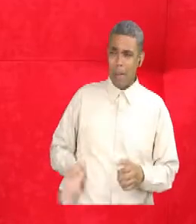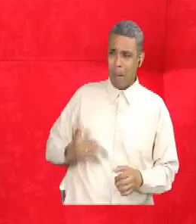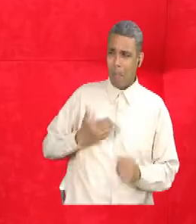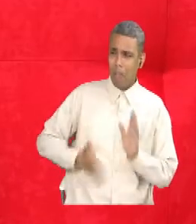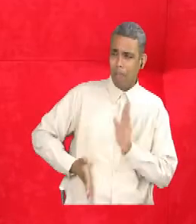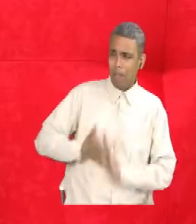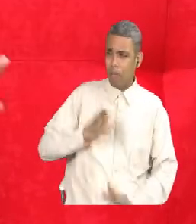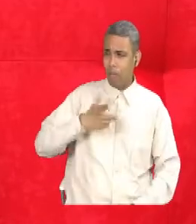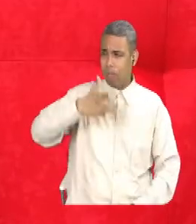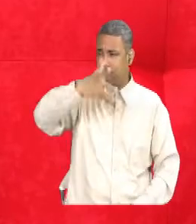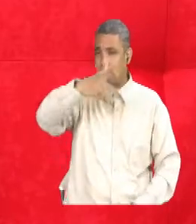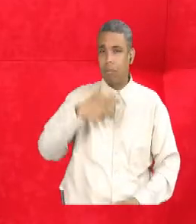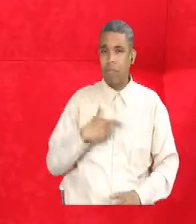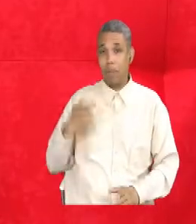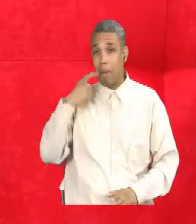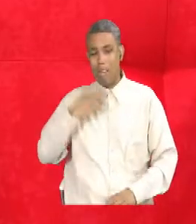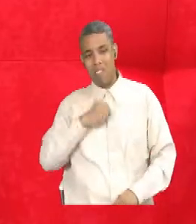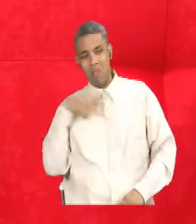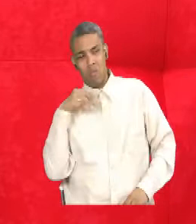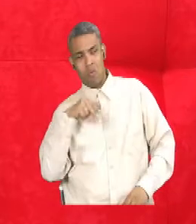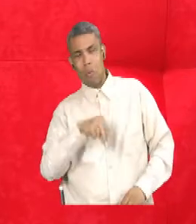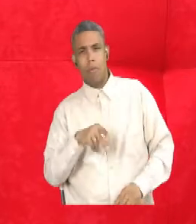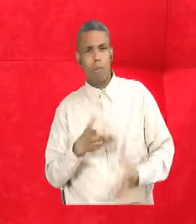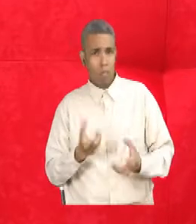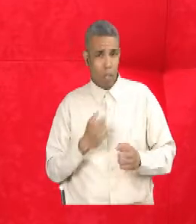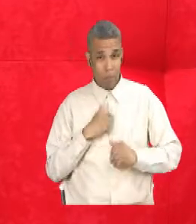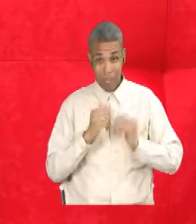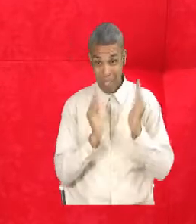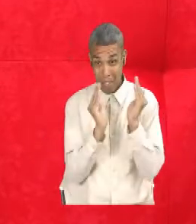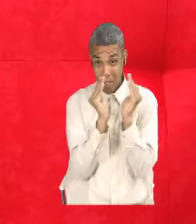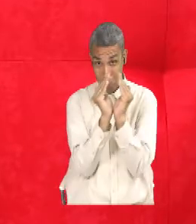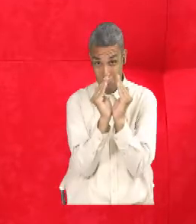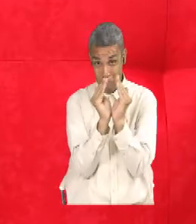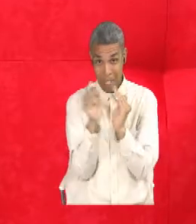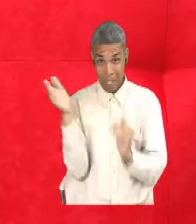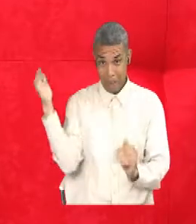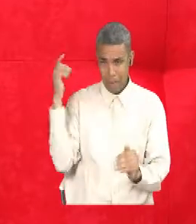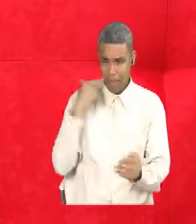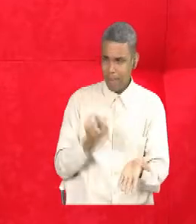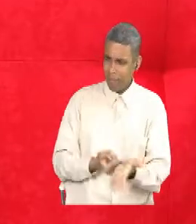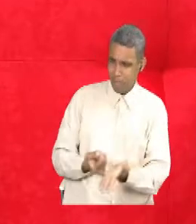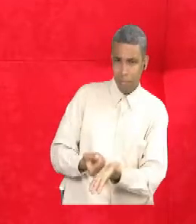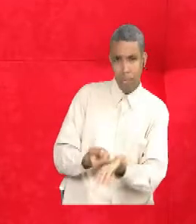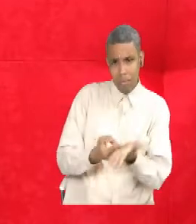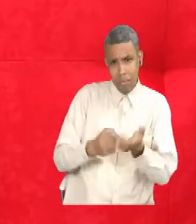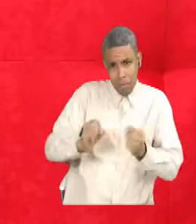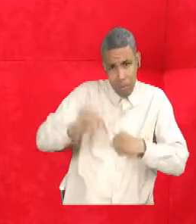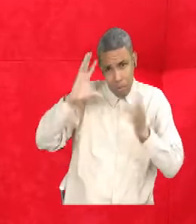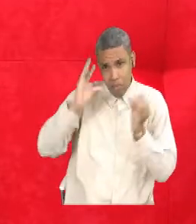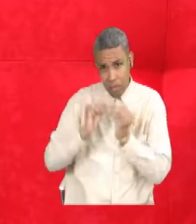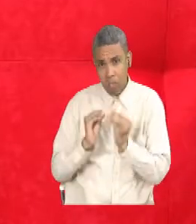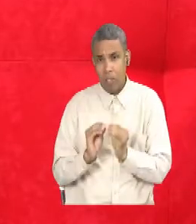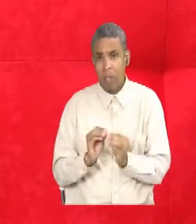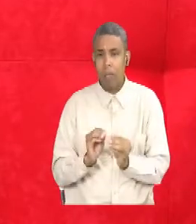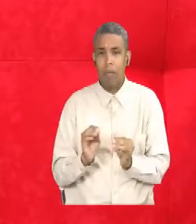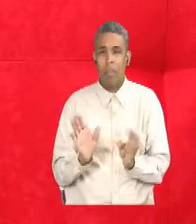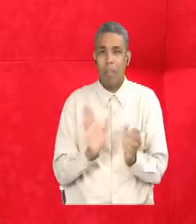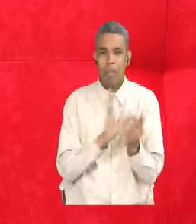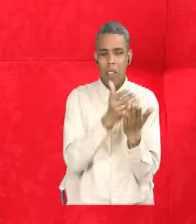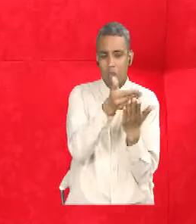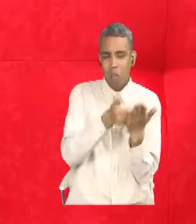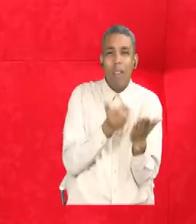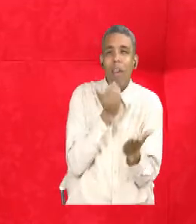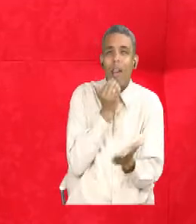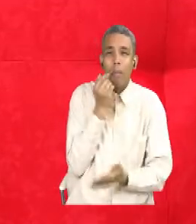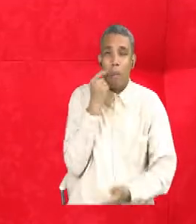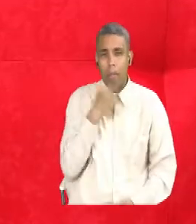acuerdo, el trámite es muy sencillo. En la página de Migración Colombia hay un formulario, ese formulario lo diligencian, lo